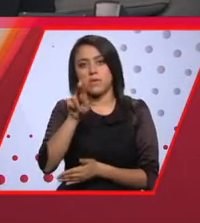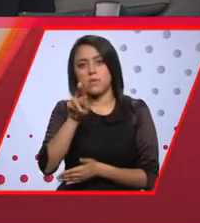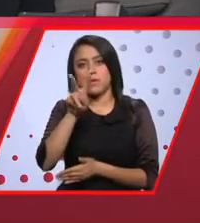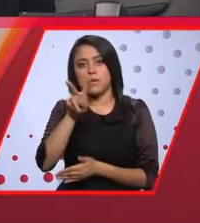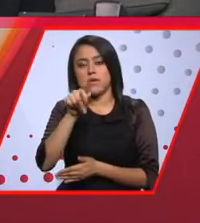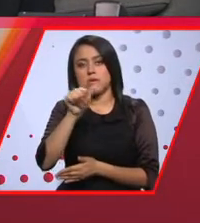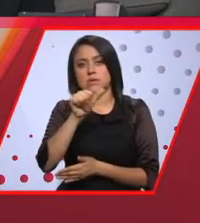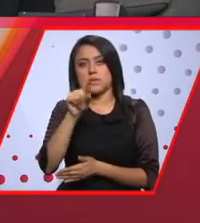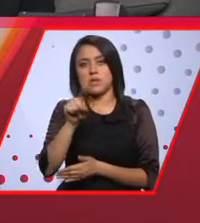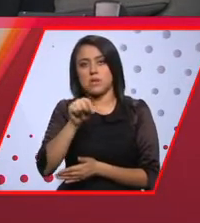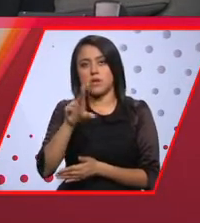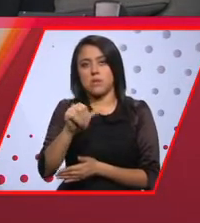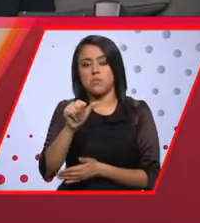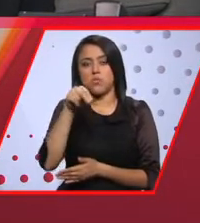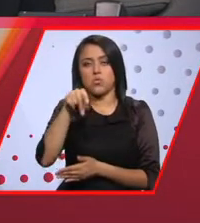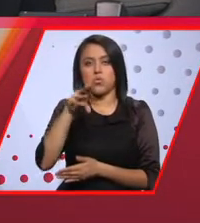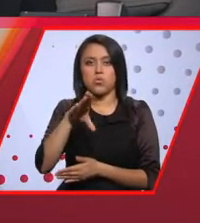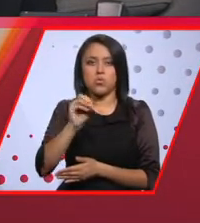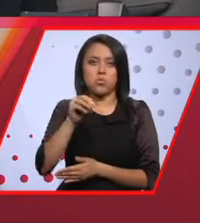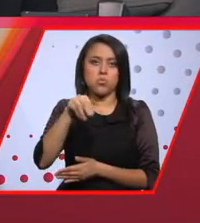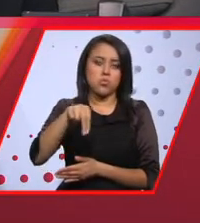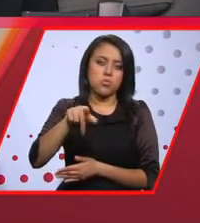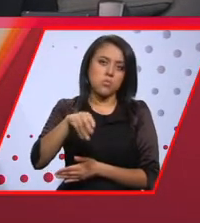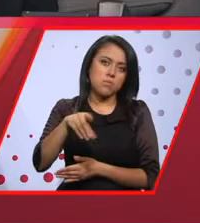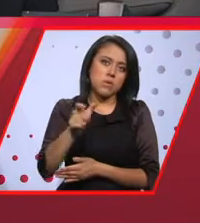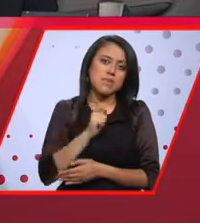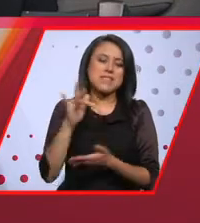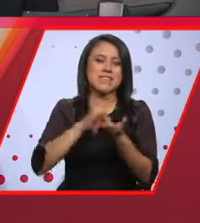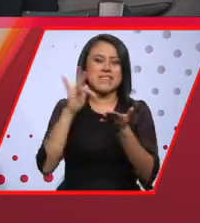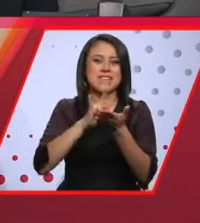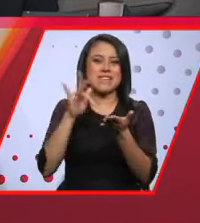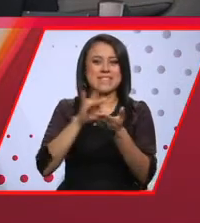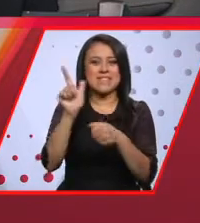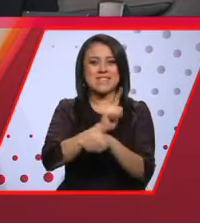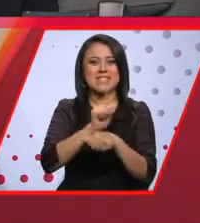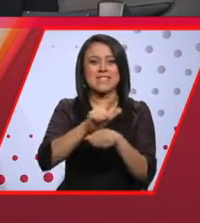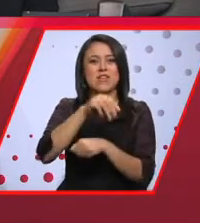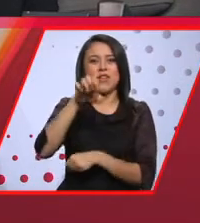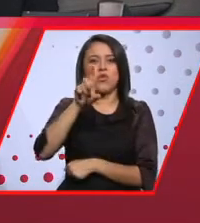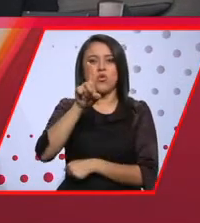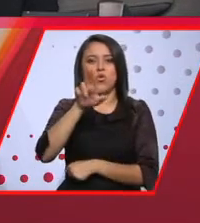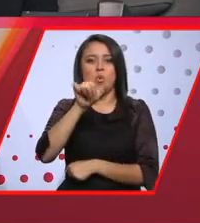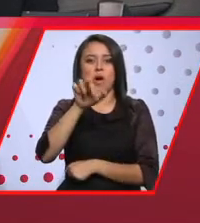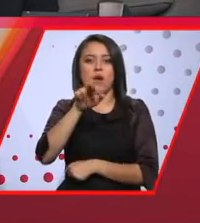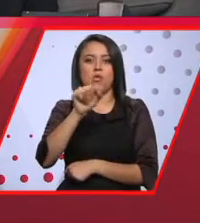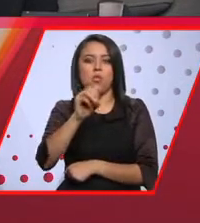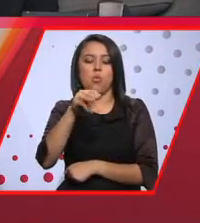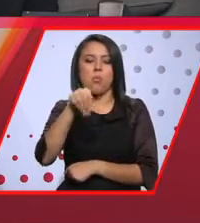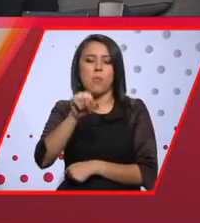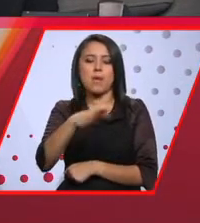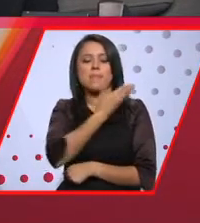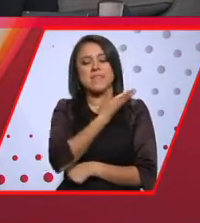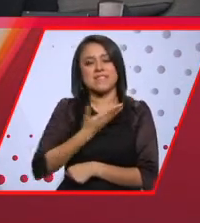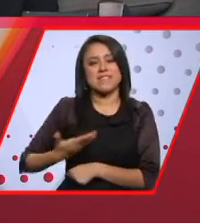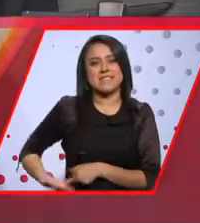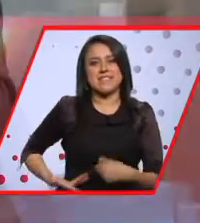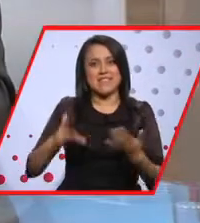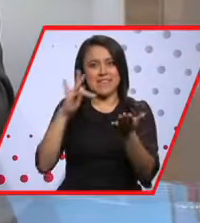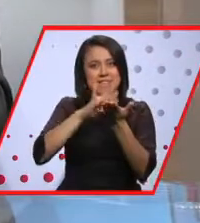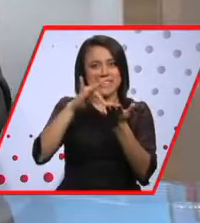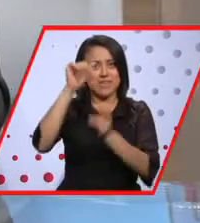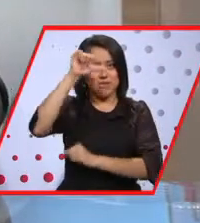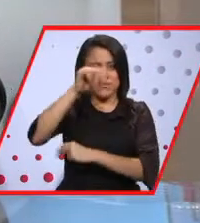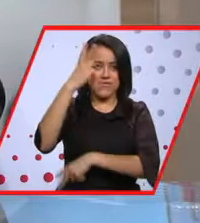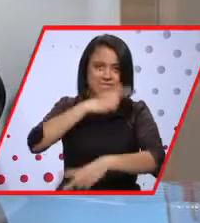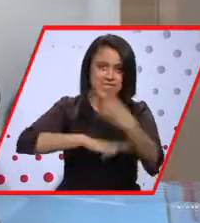acuse@tvazteca.com.mx. Así de fácil. Gracias al licenciado Eduardo Omar Barrios Limón, que es el presidente de la asociación. Hoy es Día